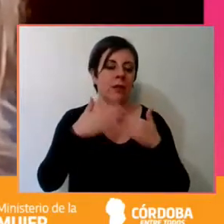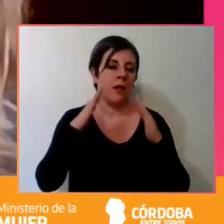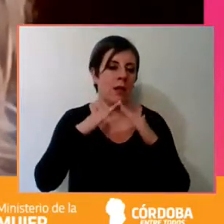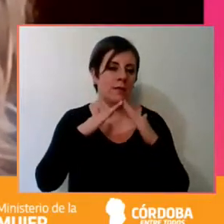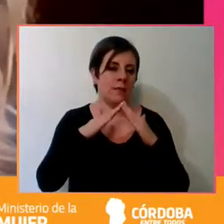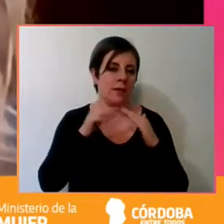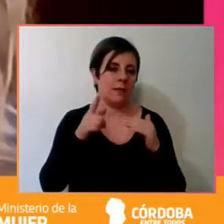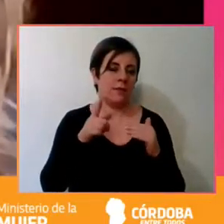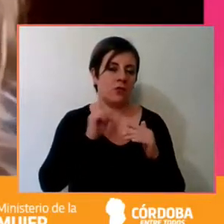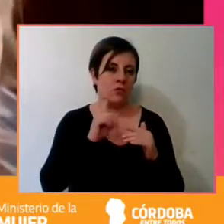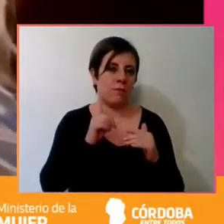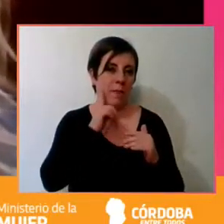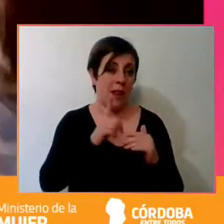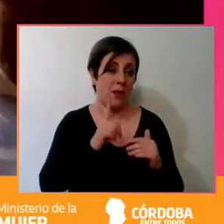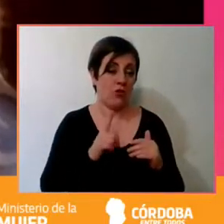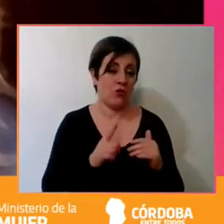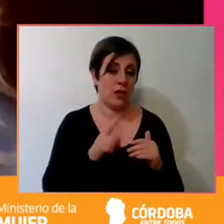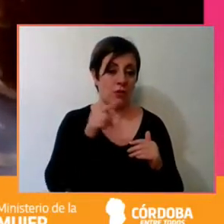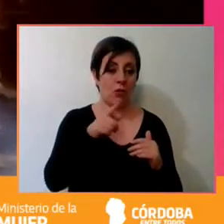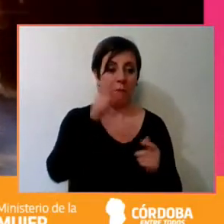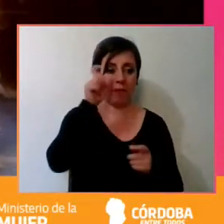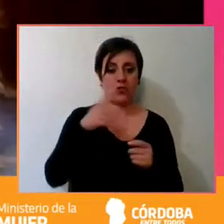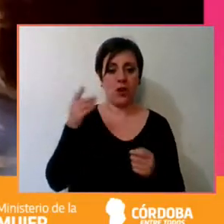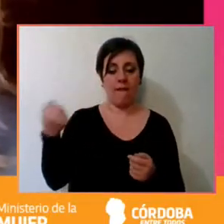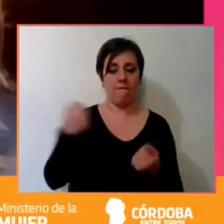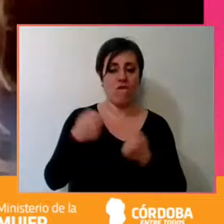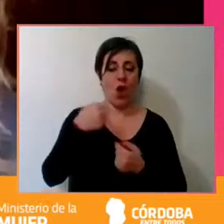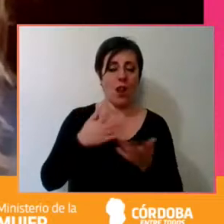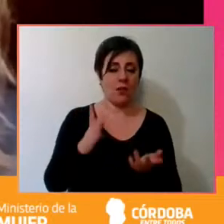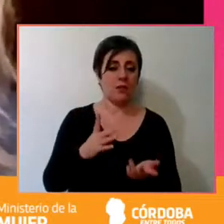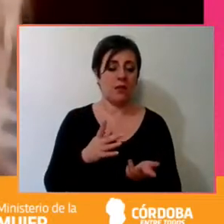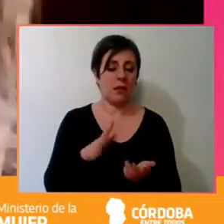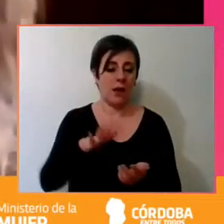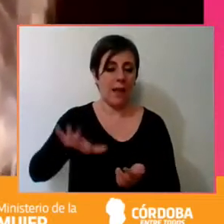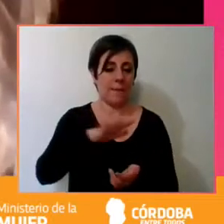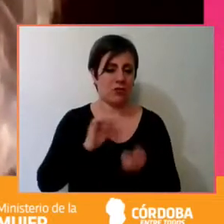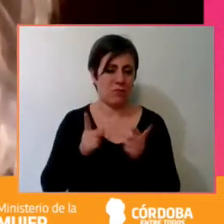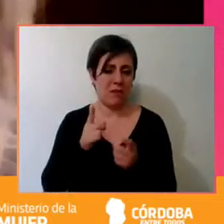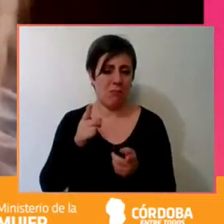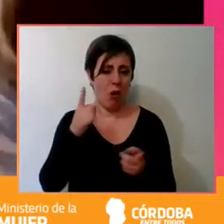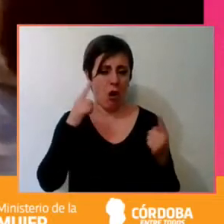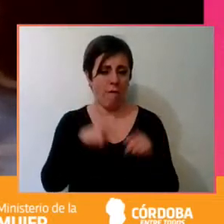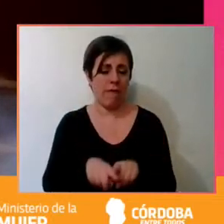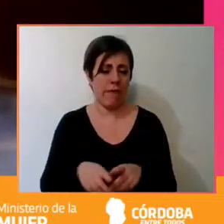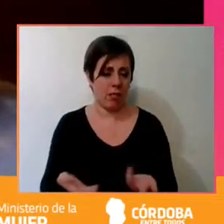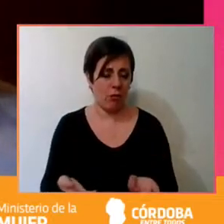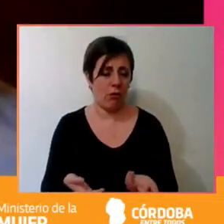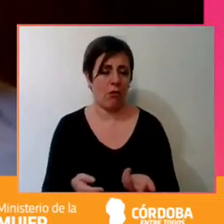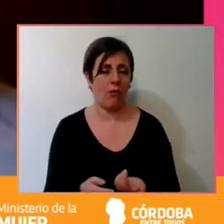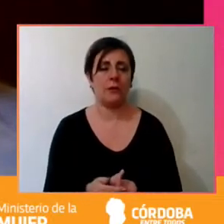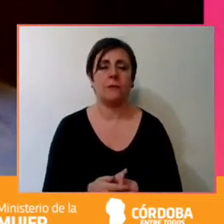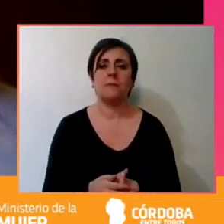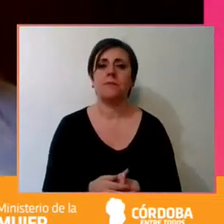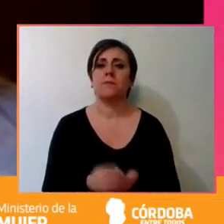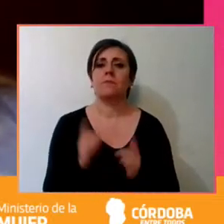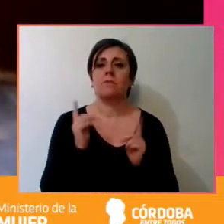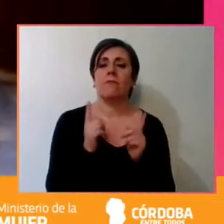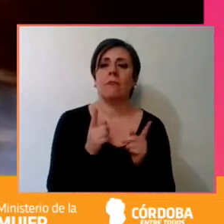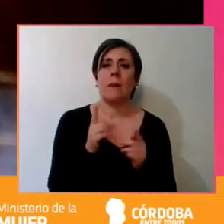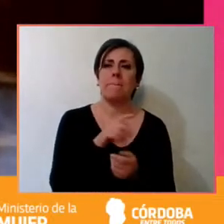son inseguras y con sus agresores en estos espacios. Lo que da cuenta también esto que decía de que las